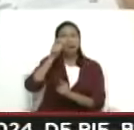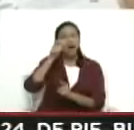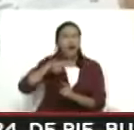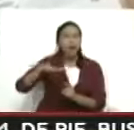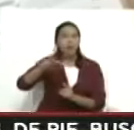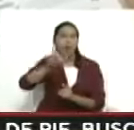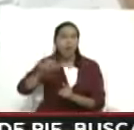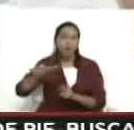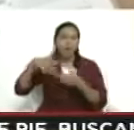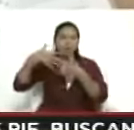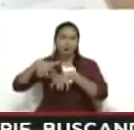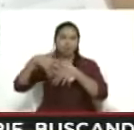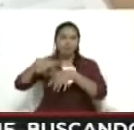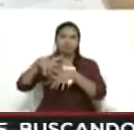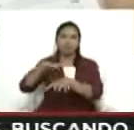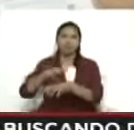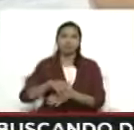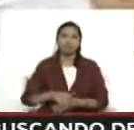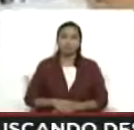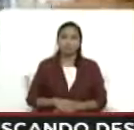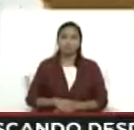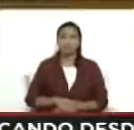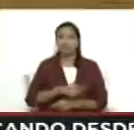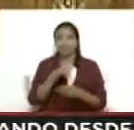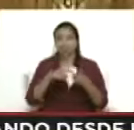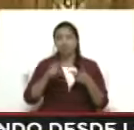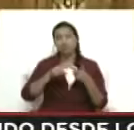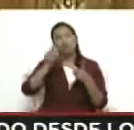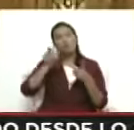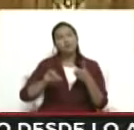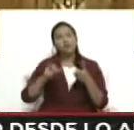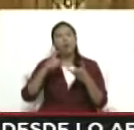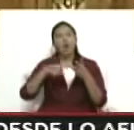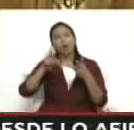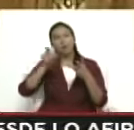Damiani Bustillo y Néstor González González. ¿Dónde están ellos?